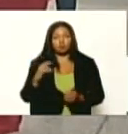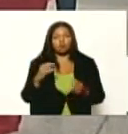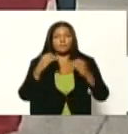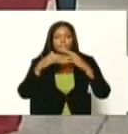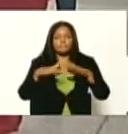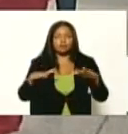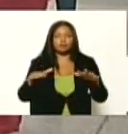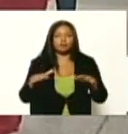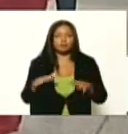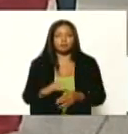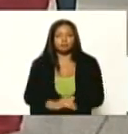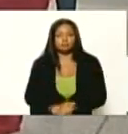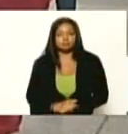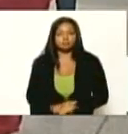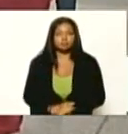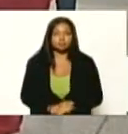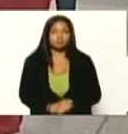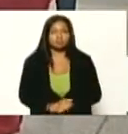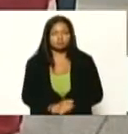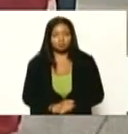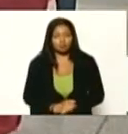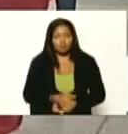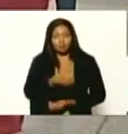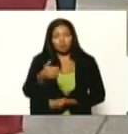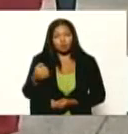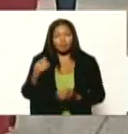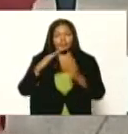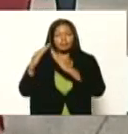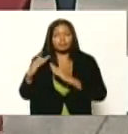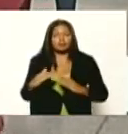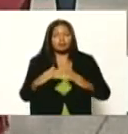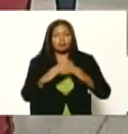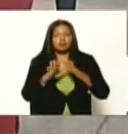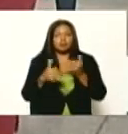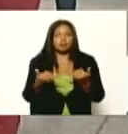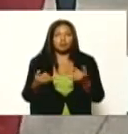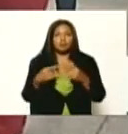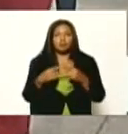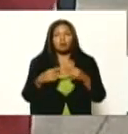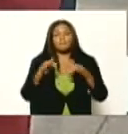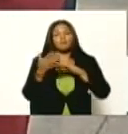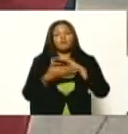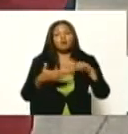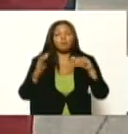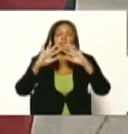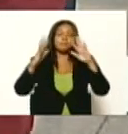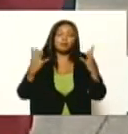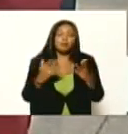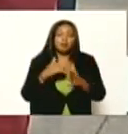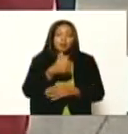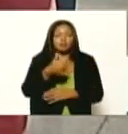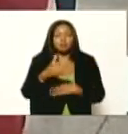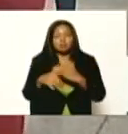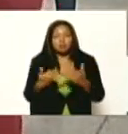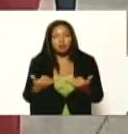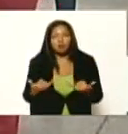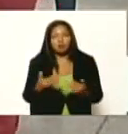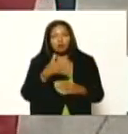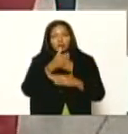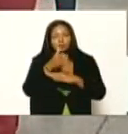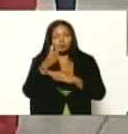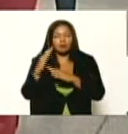dispensarización del casa por casa, pero ya como estamos en pandemia, la casa por casa no la vamos a hacer,